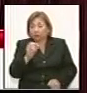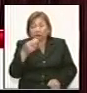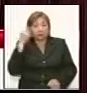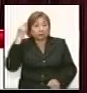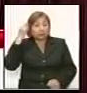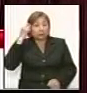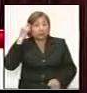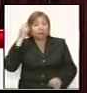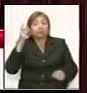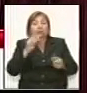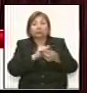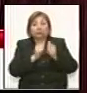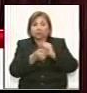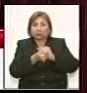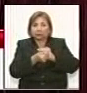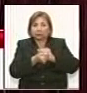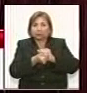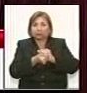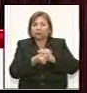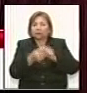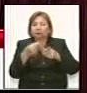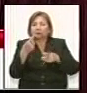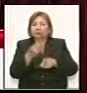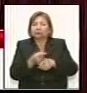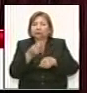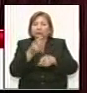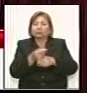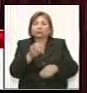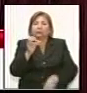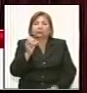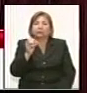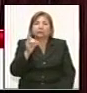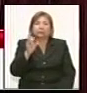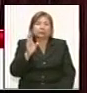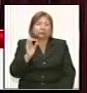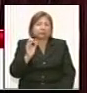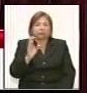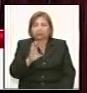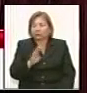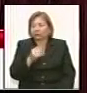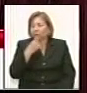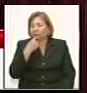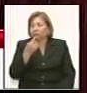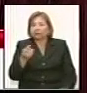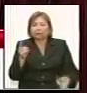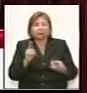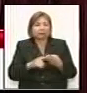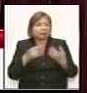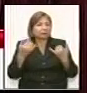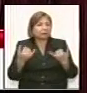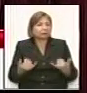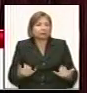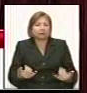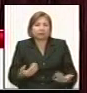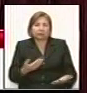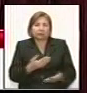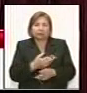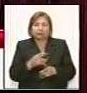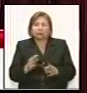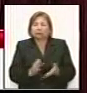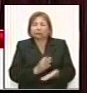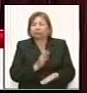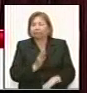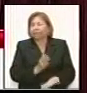políticos o los gobiernos cambiaban, pero lo permanente era Odebrecht. Entonces eso ha causado hasta el día de hoy un problema